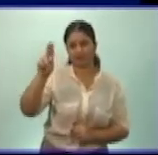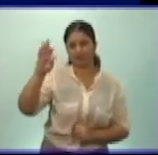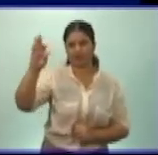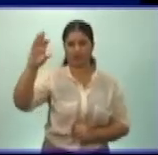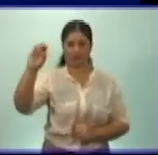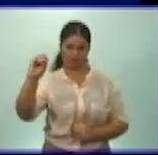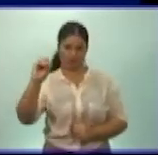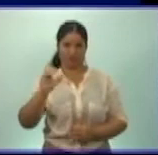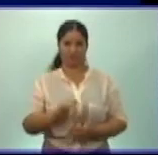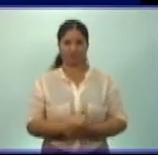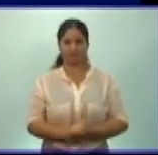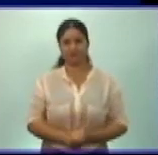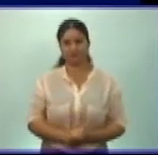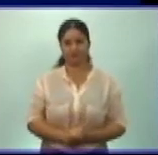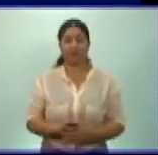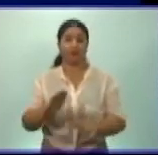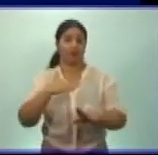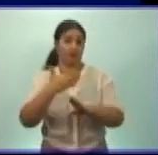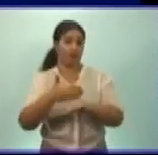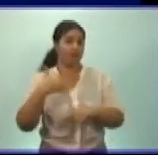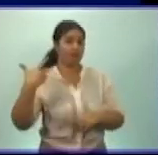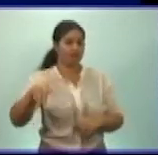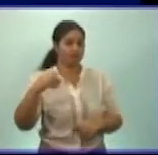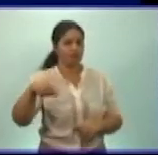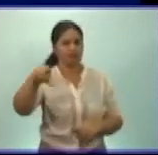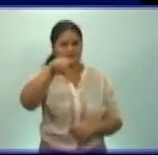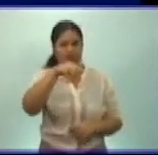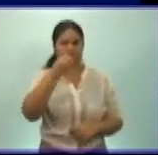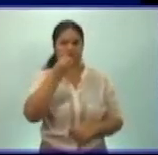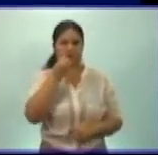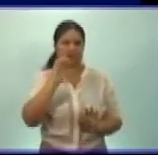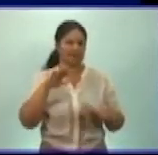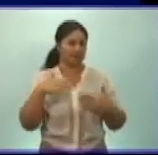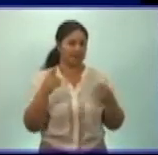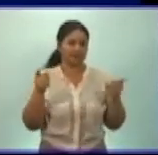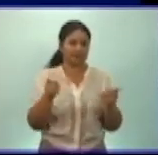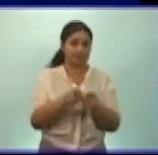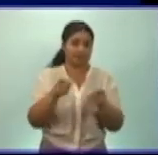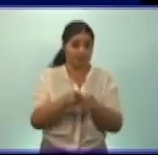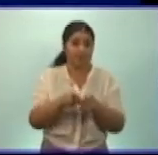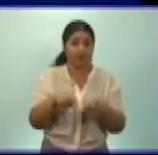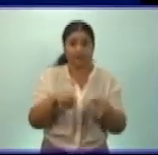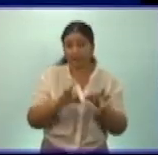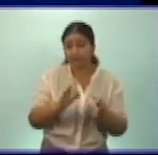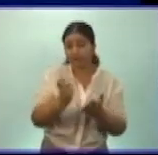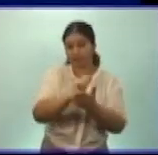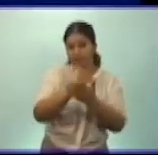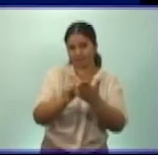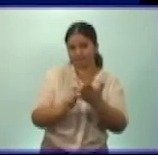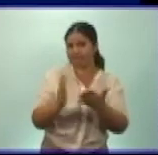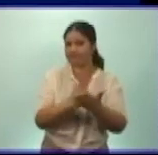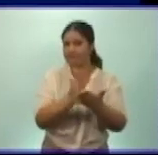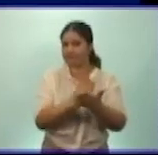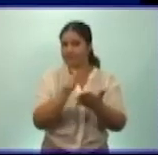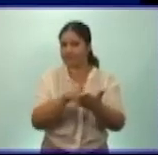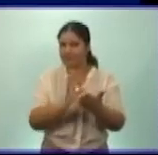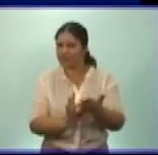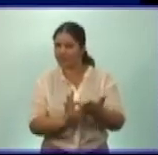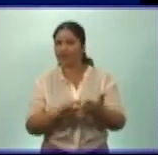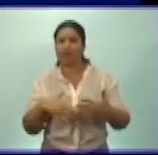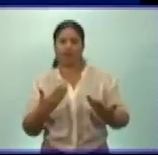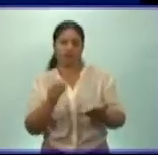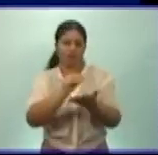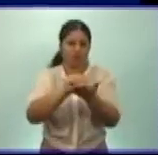después ustedes, como actividad de profundización, me van a resumir en sus libretas, en qué lugar